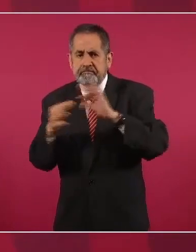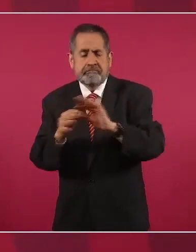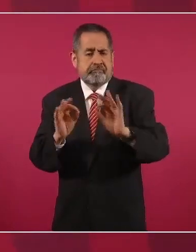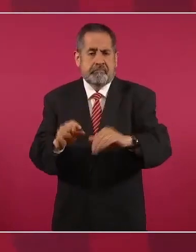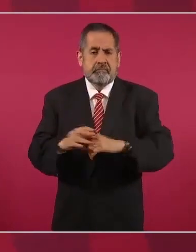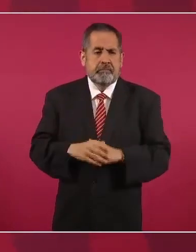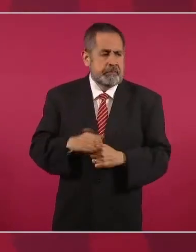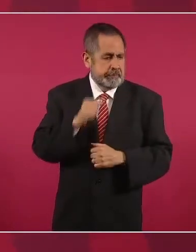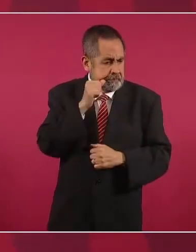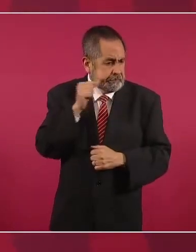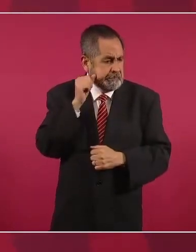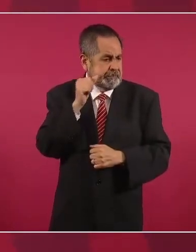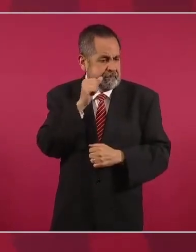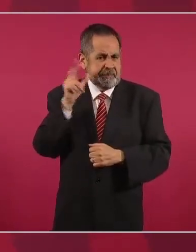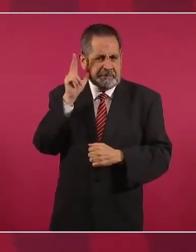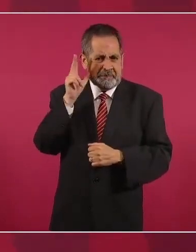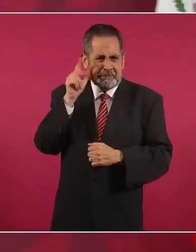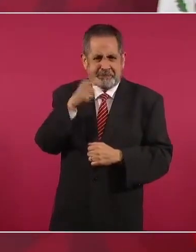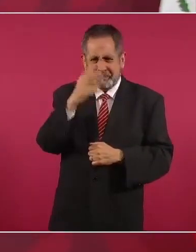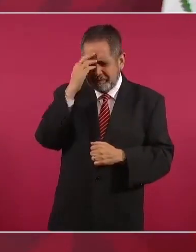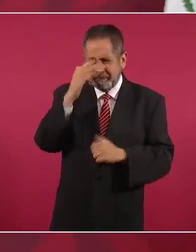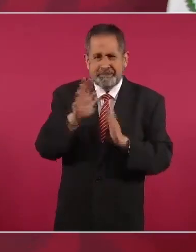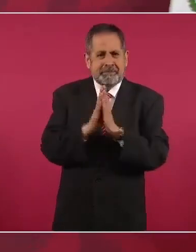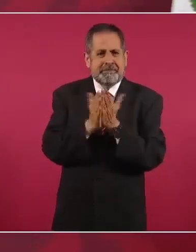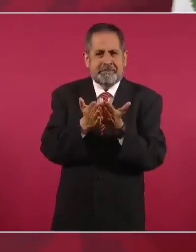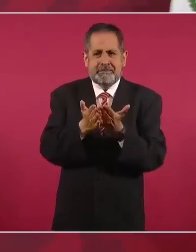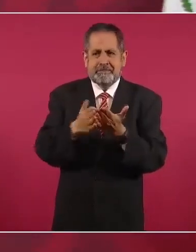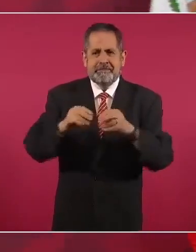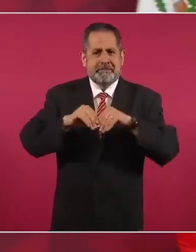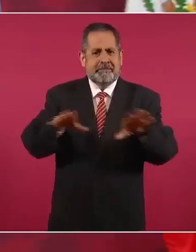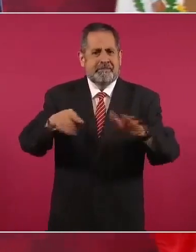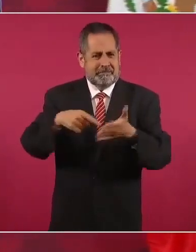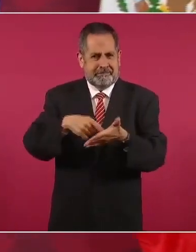Ayer, antier, se dio a conocer un libro